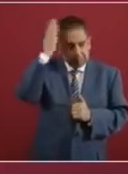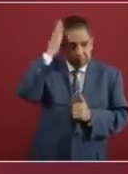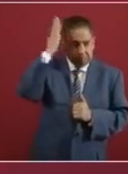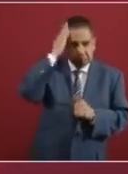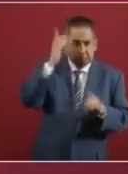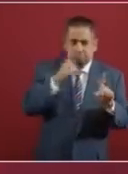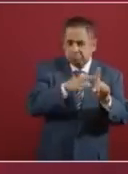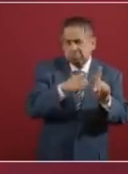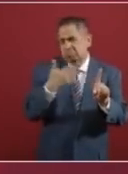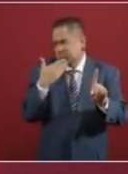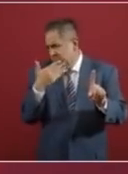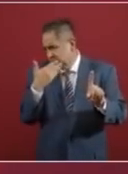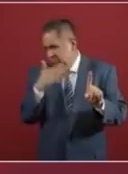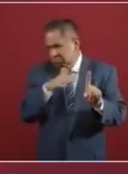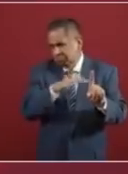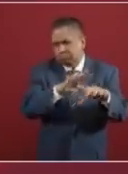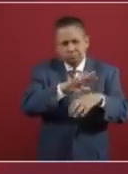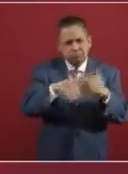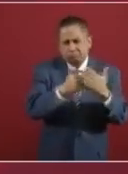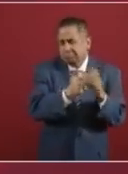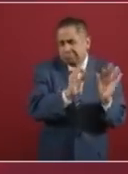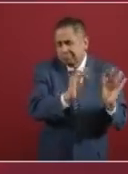dirigentes, todo el mundo